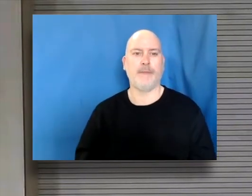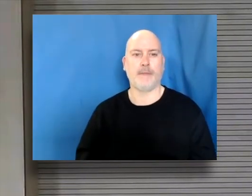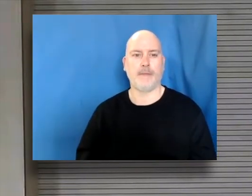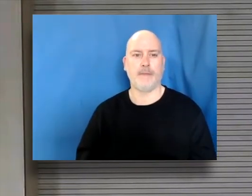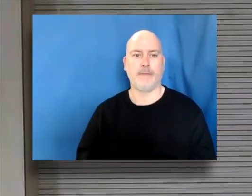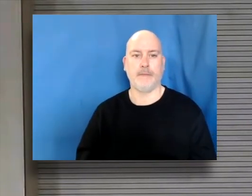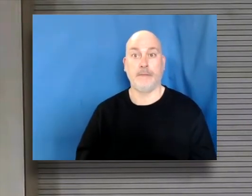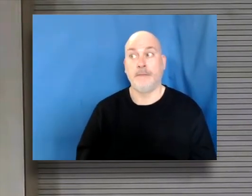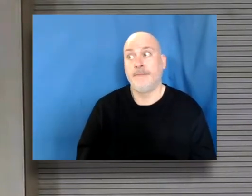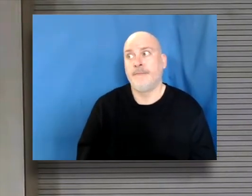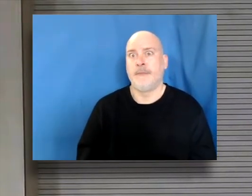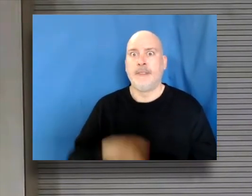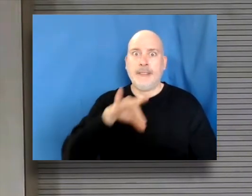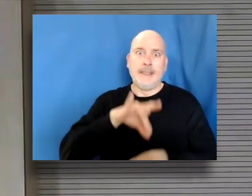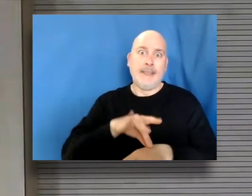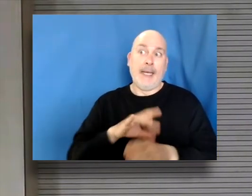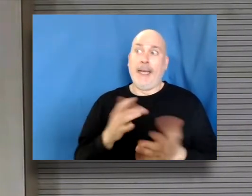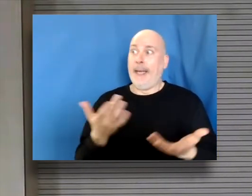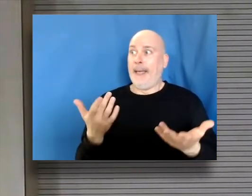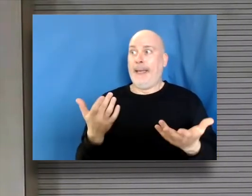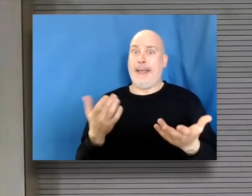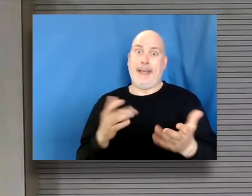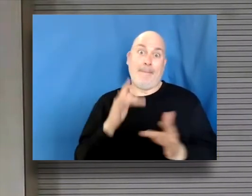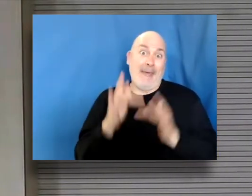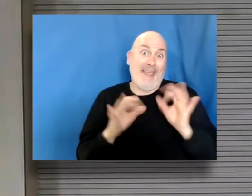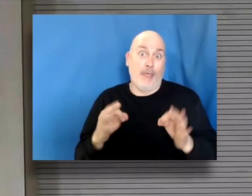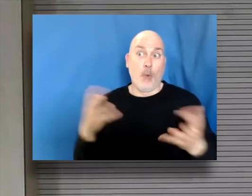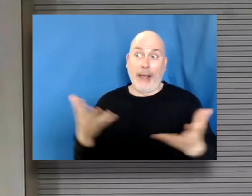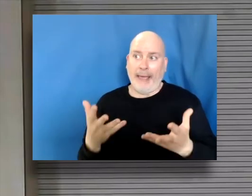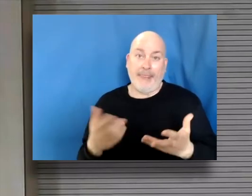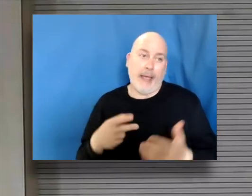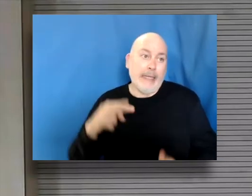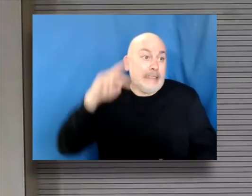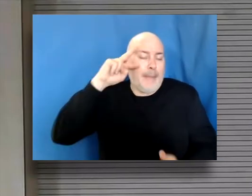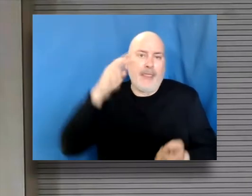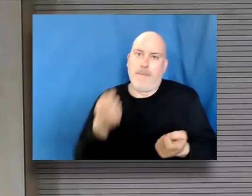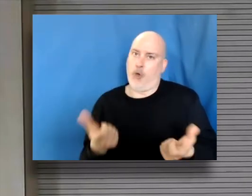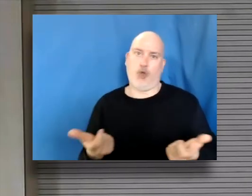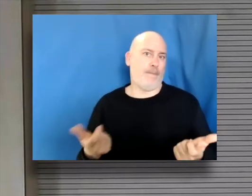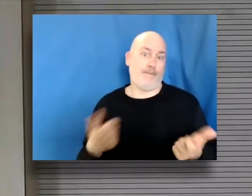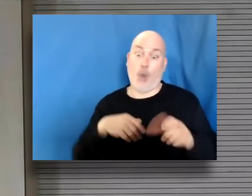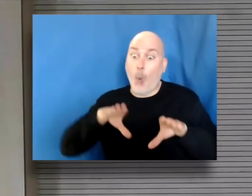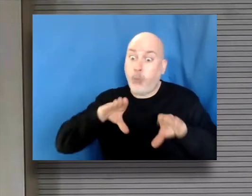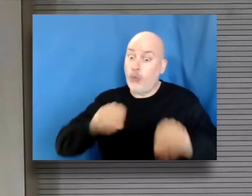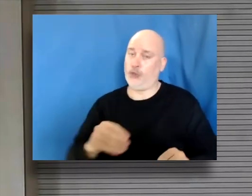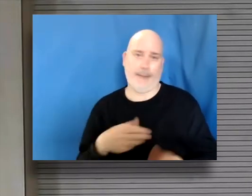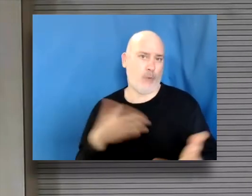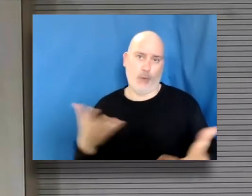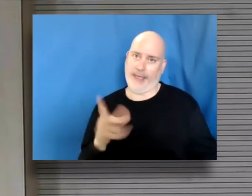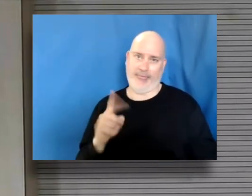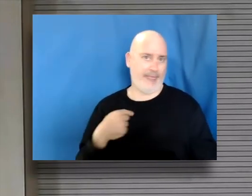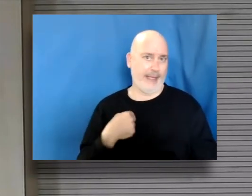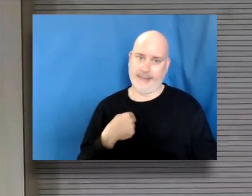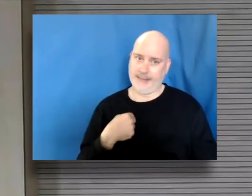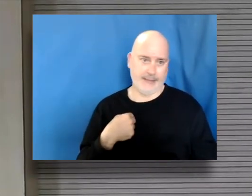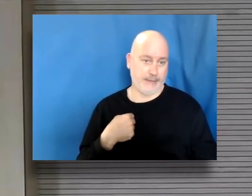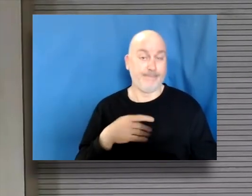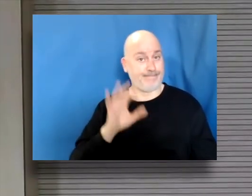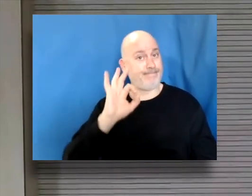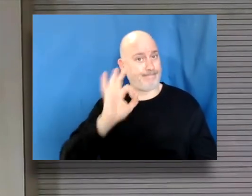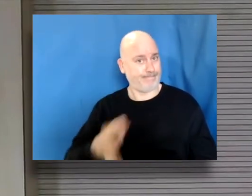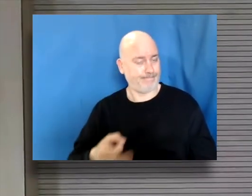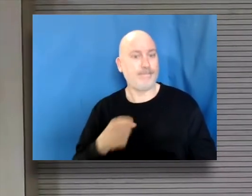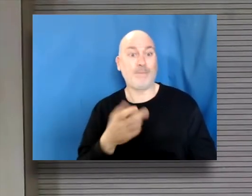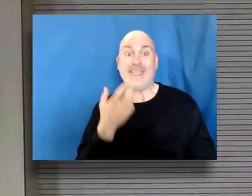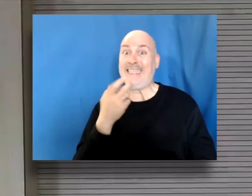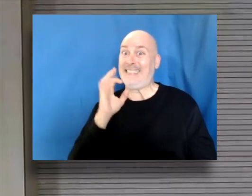Como pediatras de urgencias, poca experiencia. Es un tratamiento que no se usa en urgencias y sí que es cierto que si